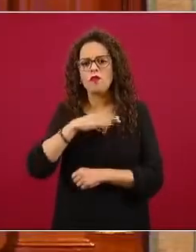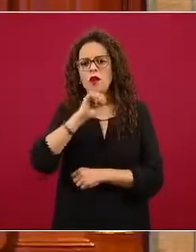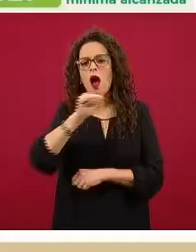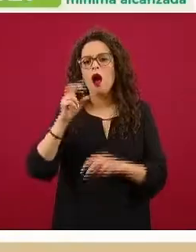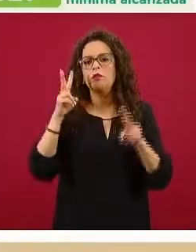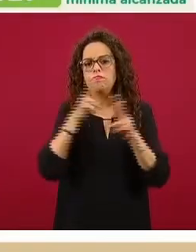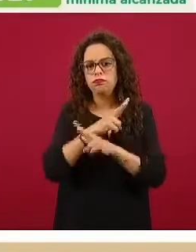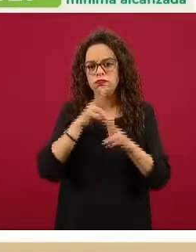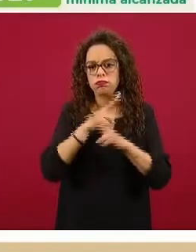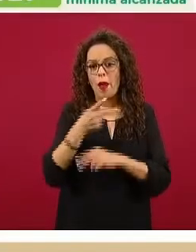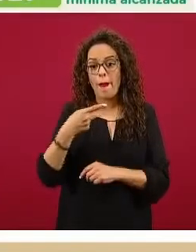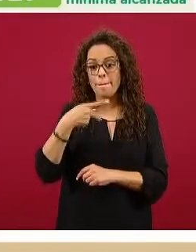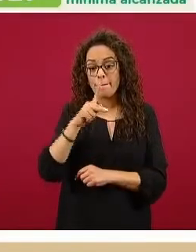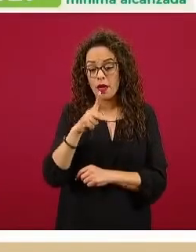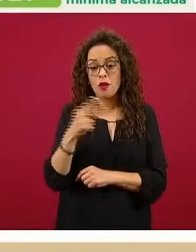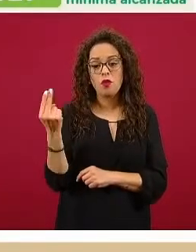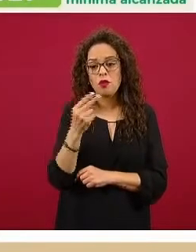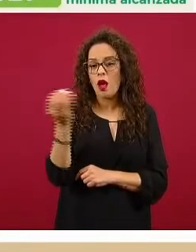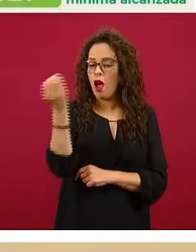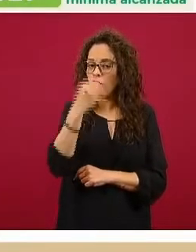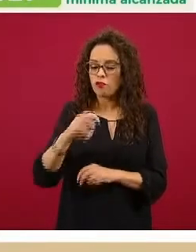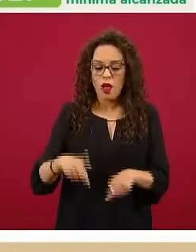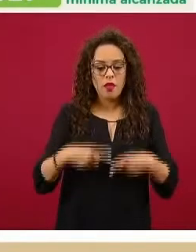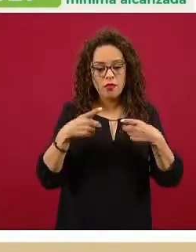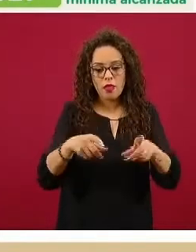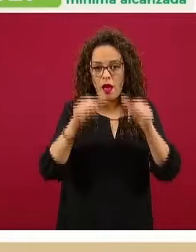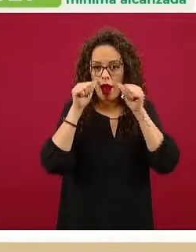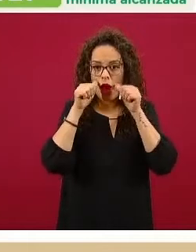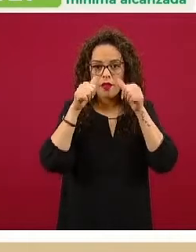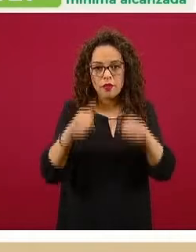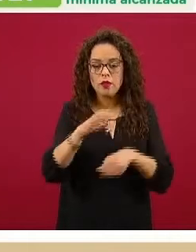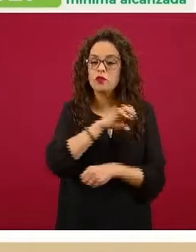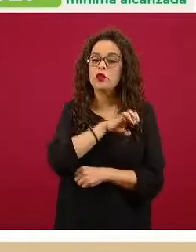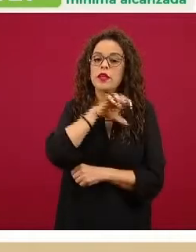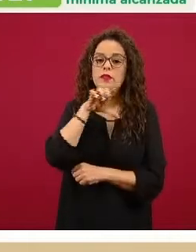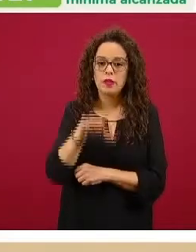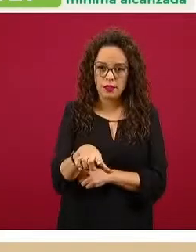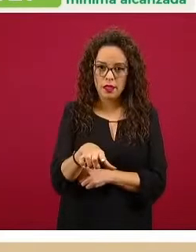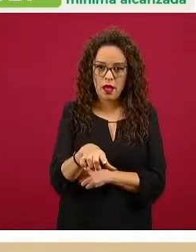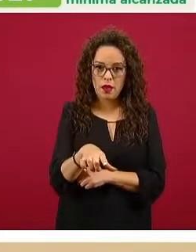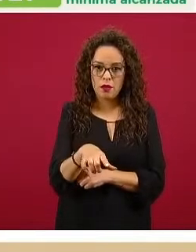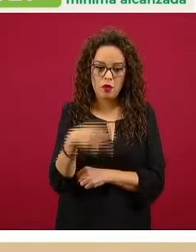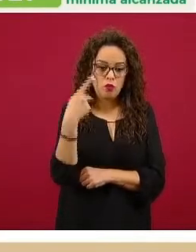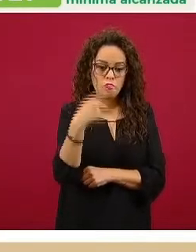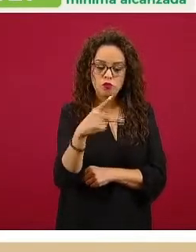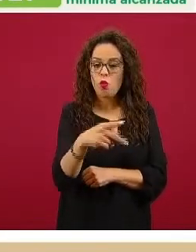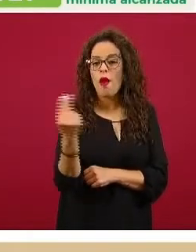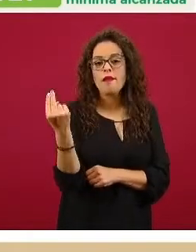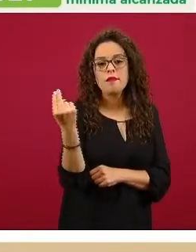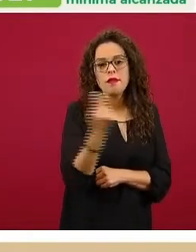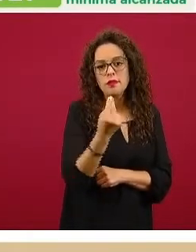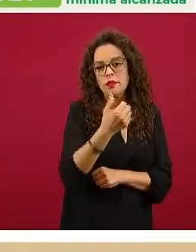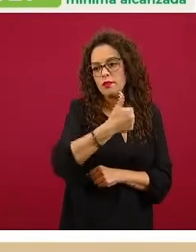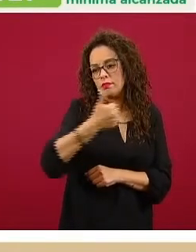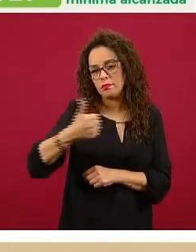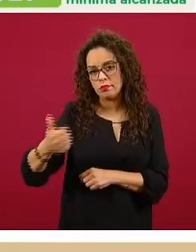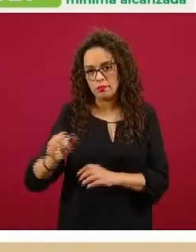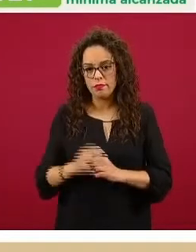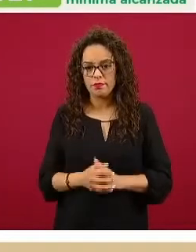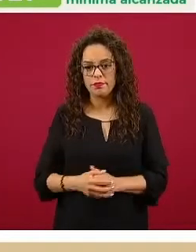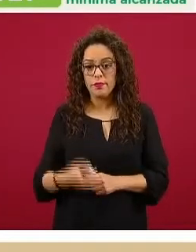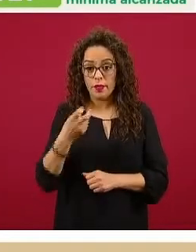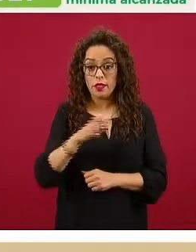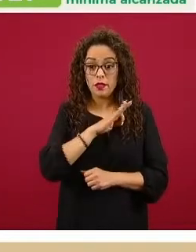que finalmente tienen que recibir la atención médica especializada que necesitan. Hemos estado viendo este incremento en